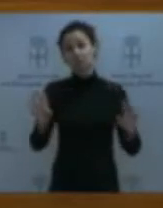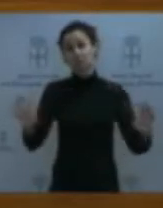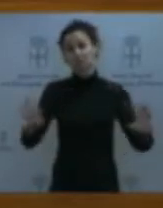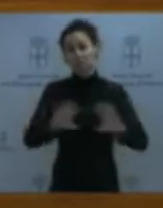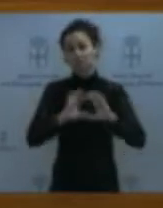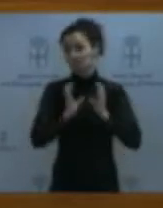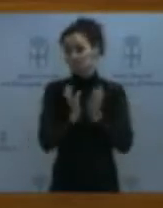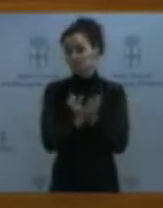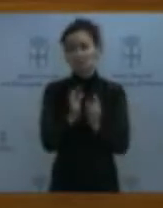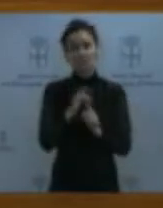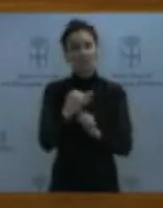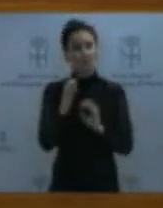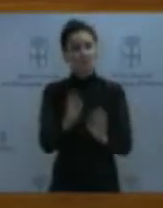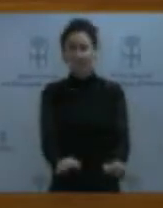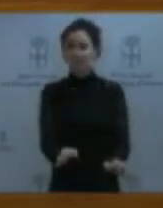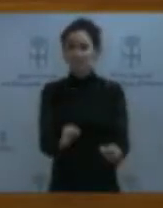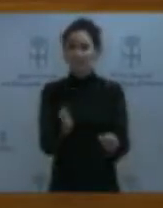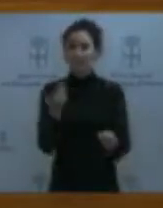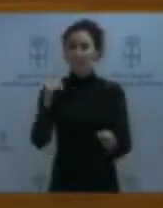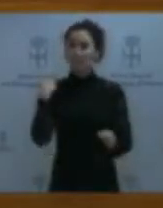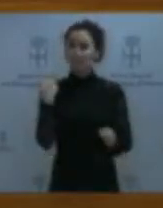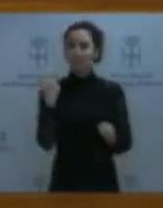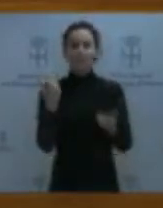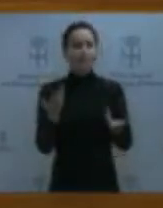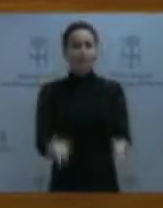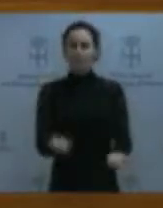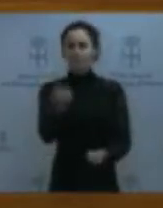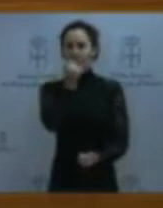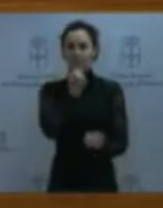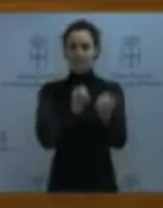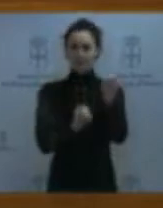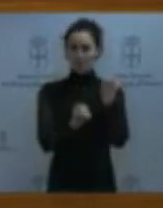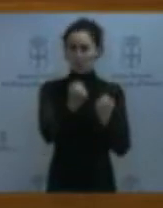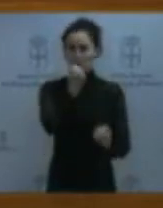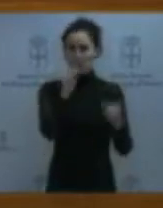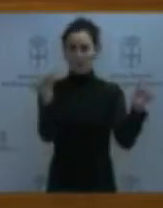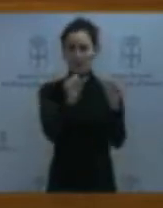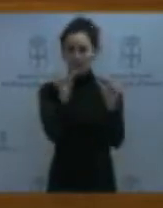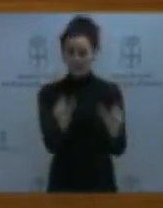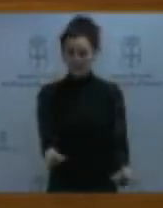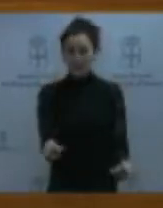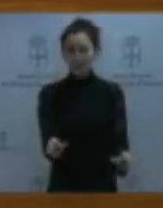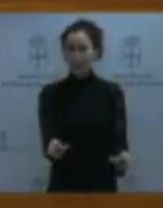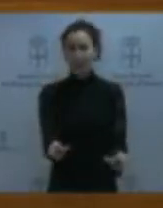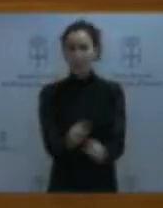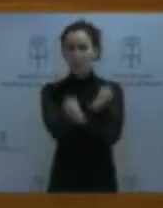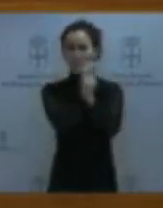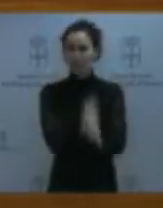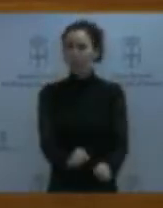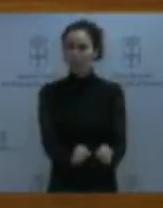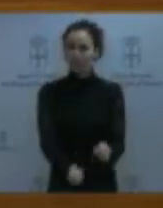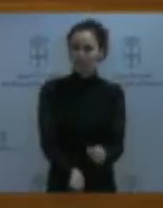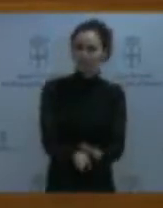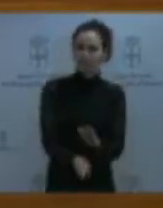nosotros teníamos una estructura económica que no podía seguir así, pero no podía seguir así porque